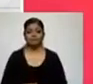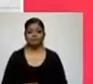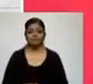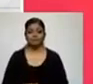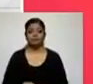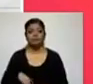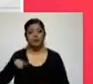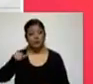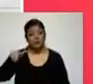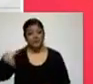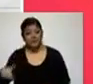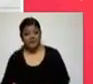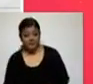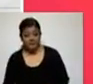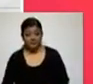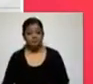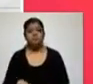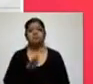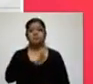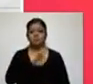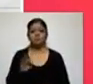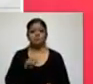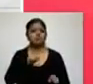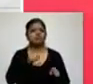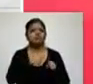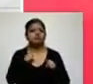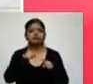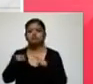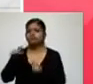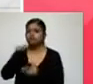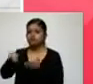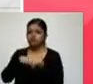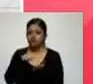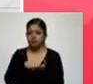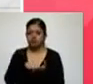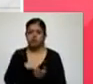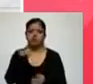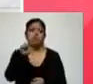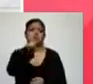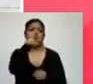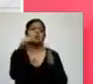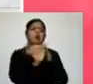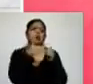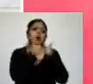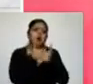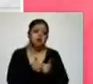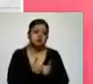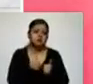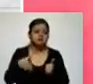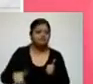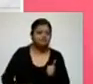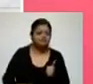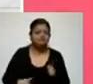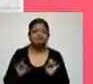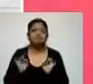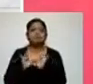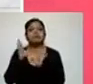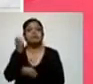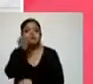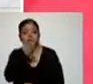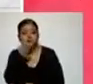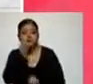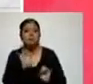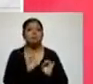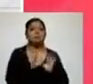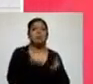Los accidentes pueden ocurrir en cualquier lugar, cuando estamos en nuestra casa, en la escuela o en